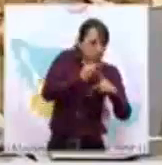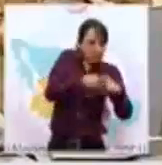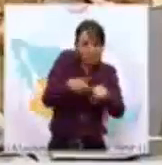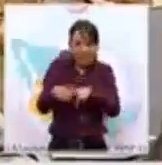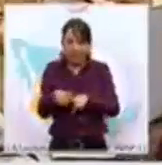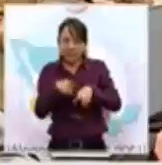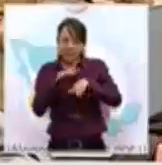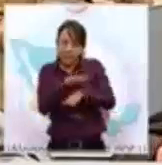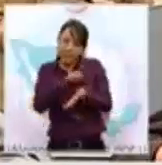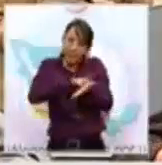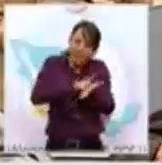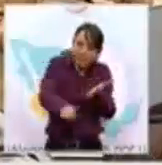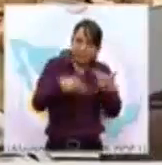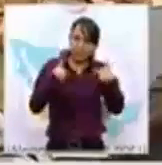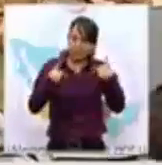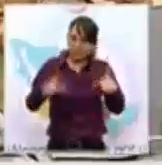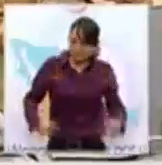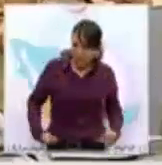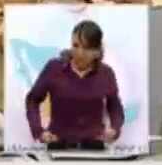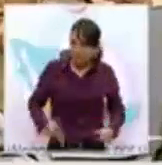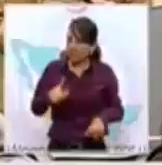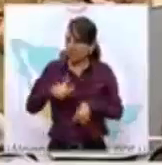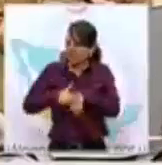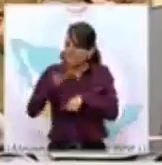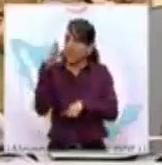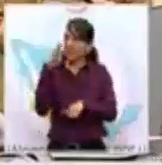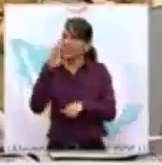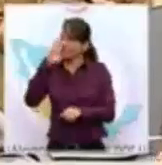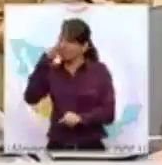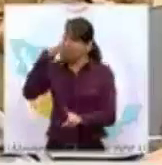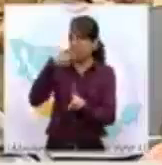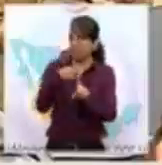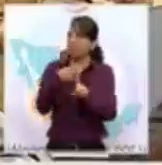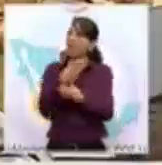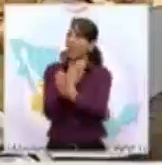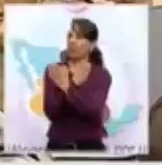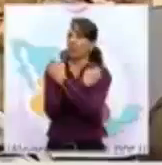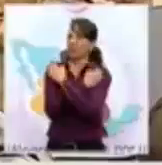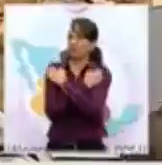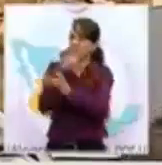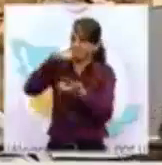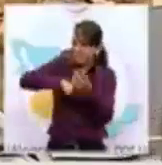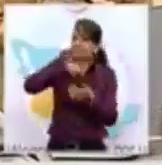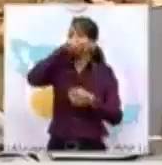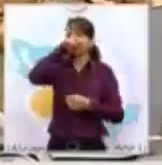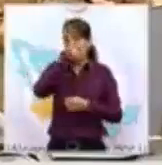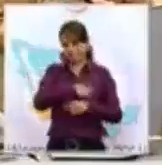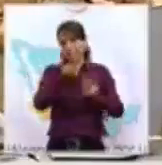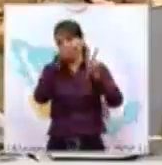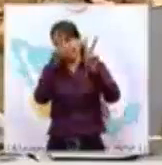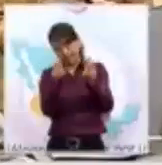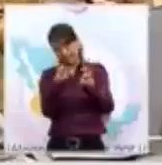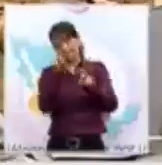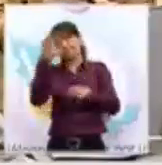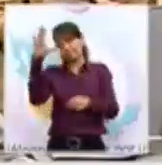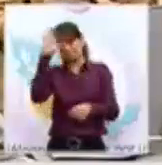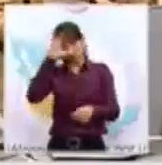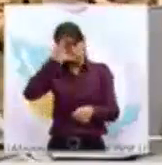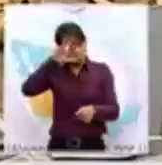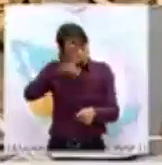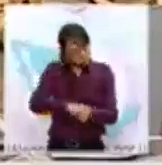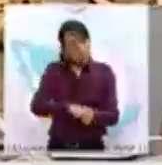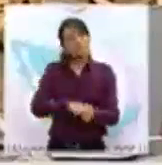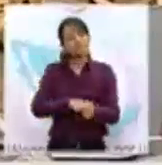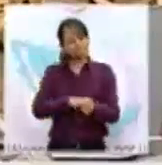humanos, específicamente en el ámbito de la educación y de la cultura, creo que no podemos